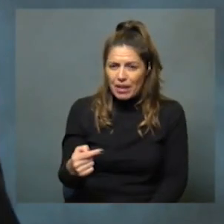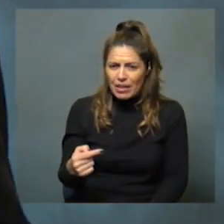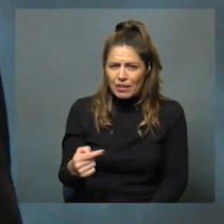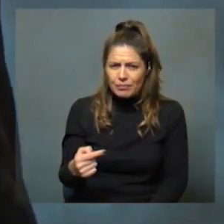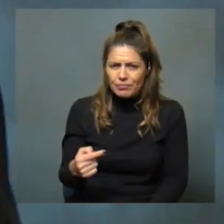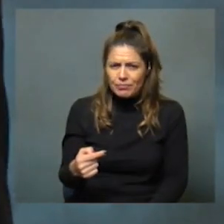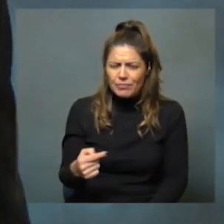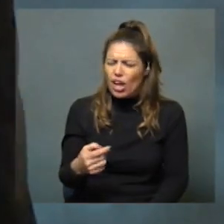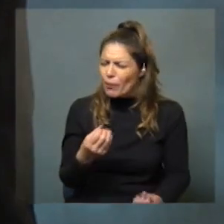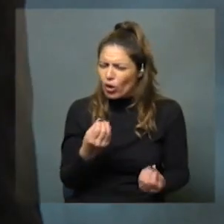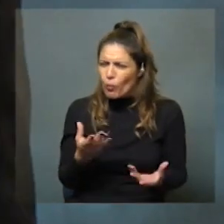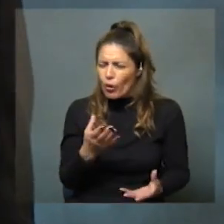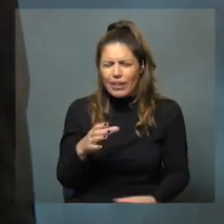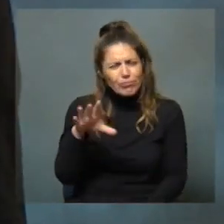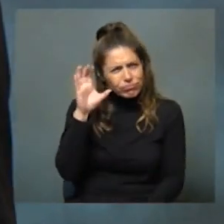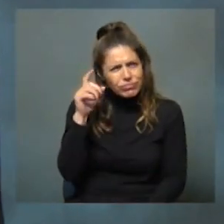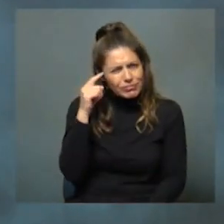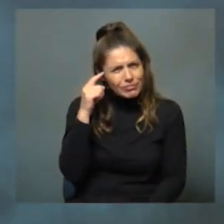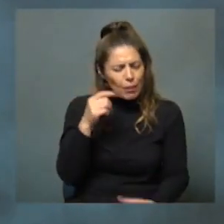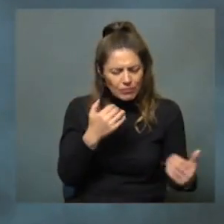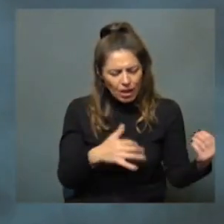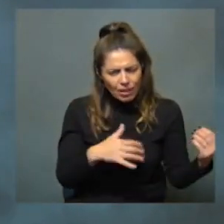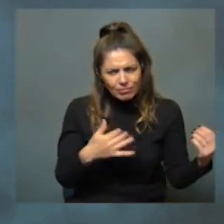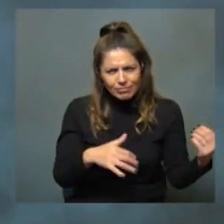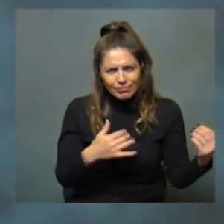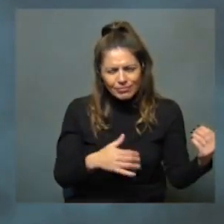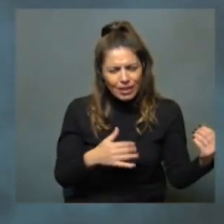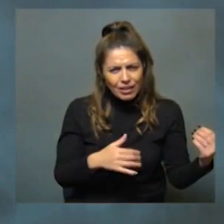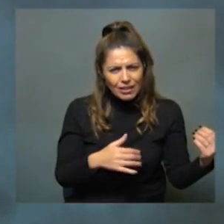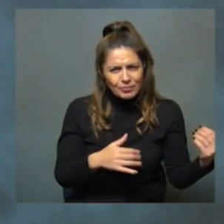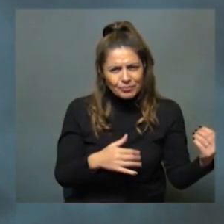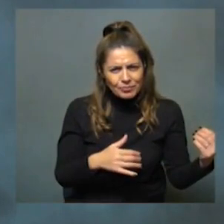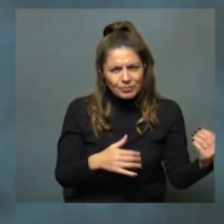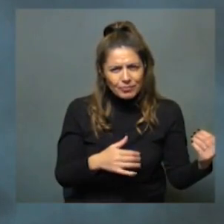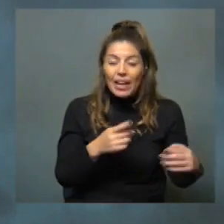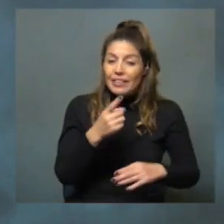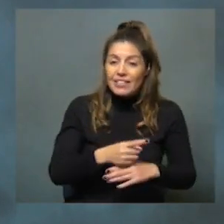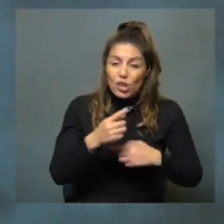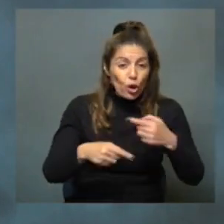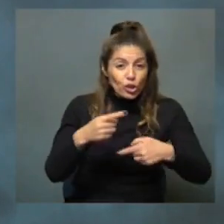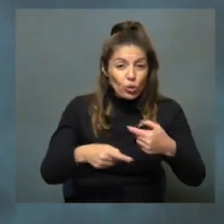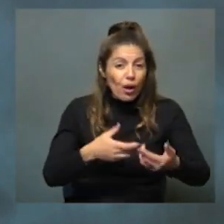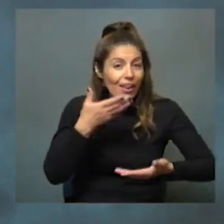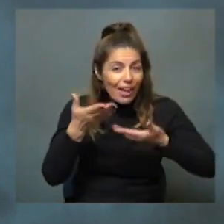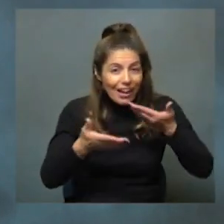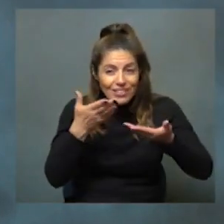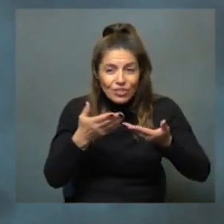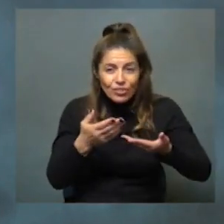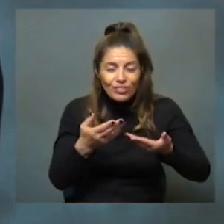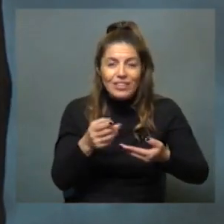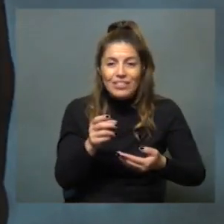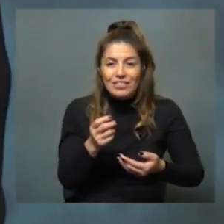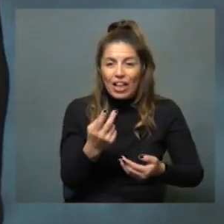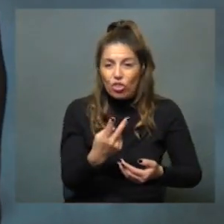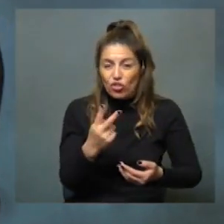ver cómo era, y ya la agarré un poquito con la guitarra y decidí continuar la canción, esos dos versos